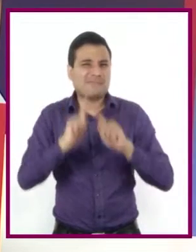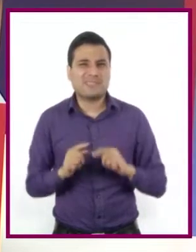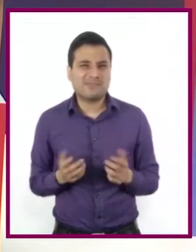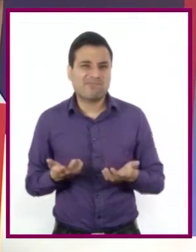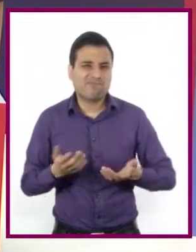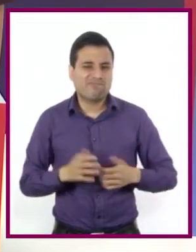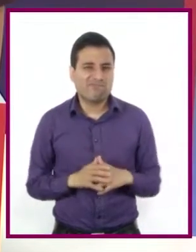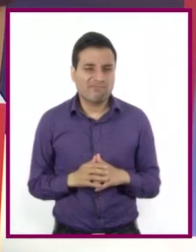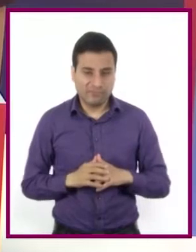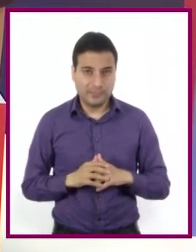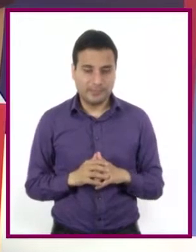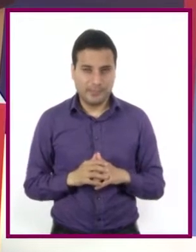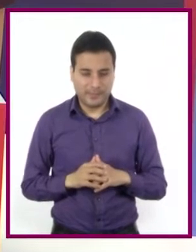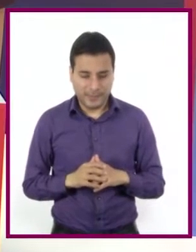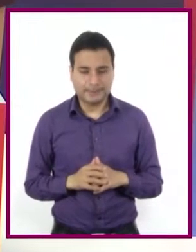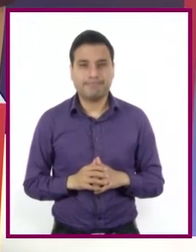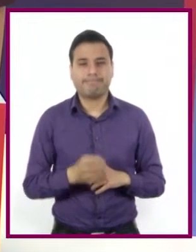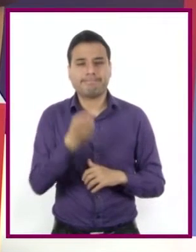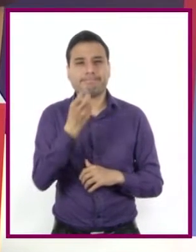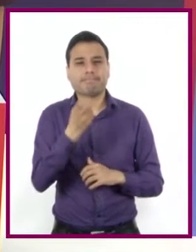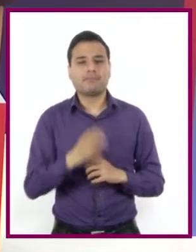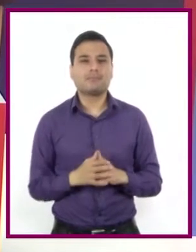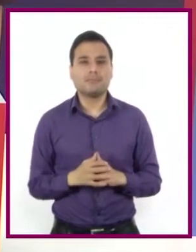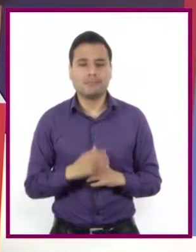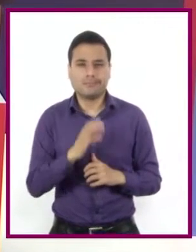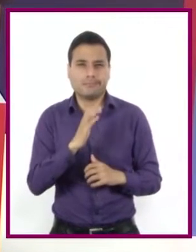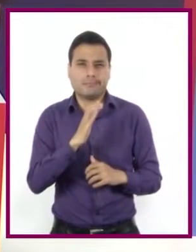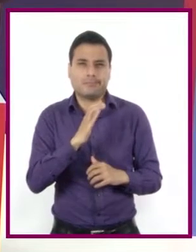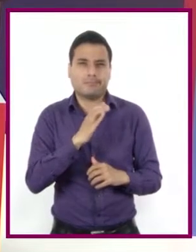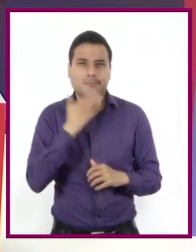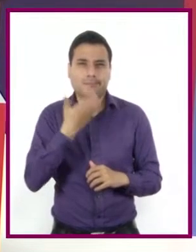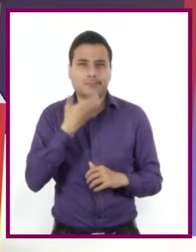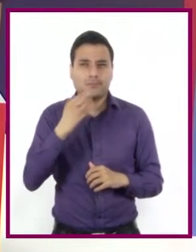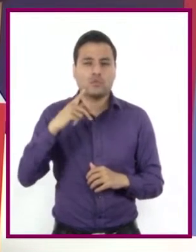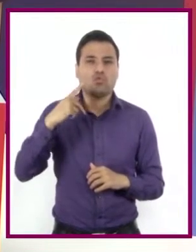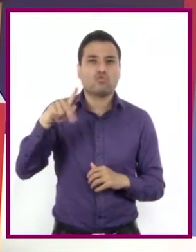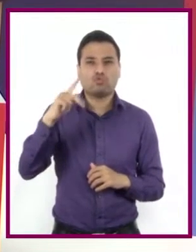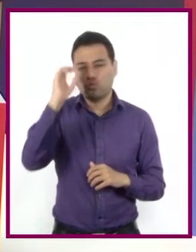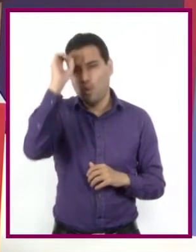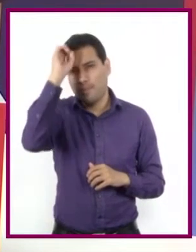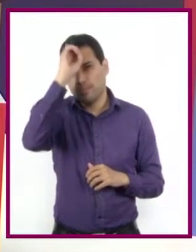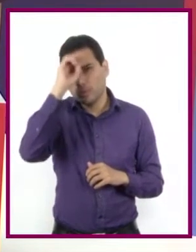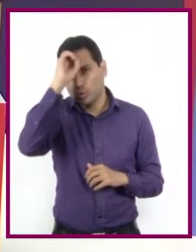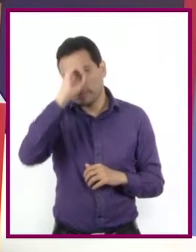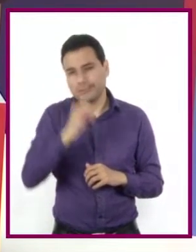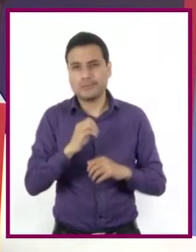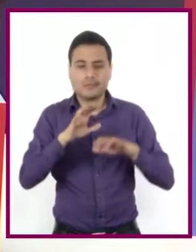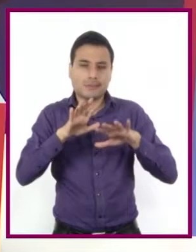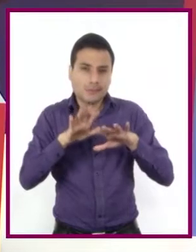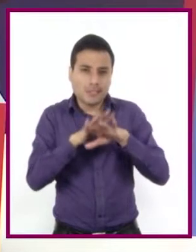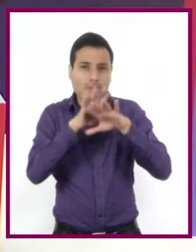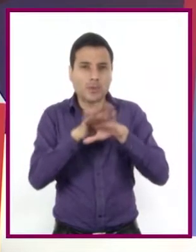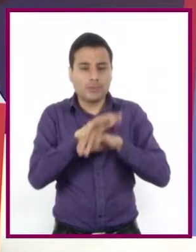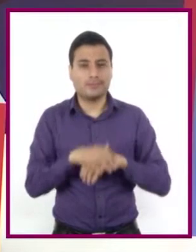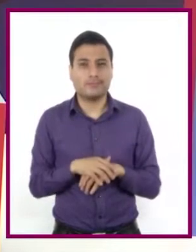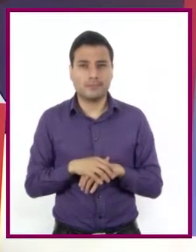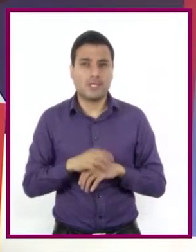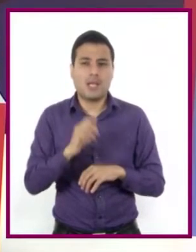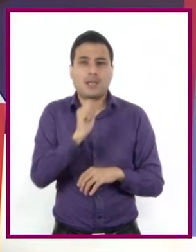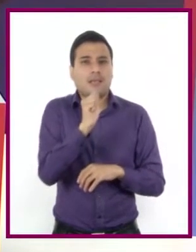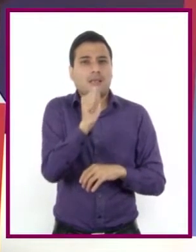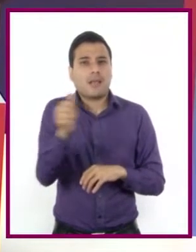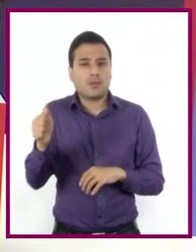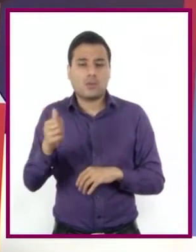estos diferentes movimientos literarios, tienen una perspectiva de su entorno, ya que vivieron diferentes hechos sociales